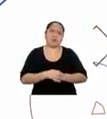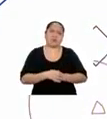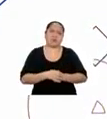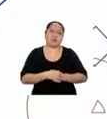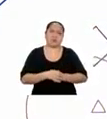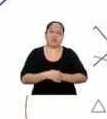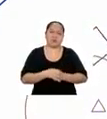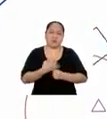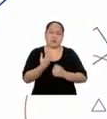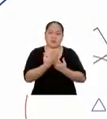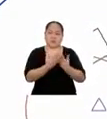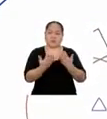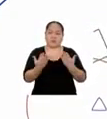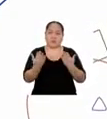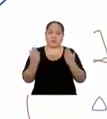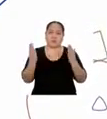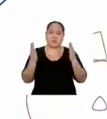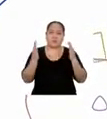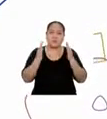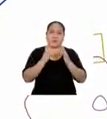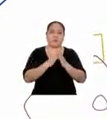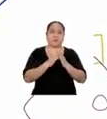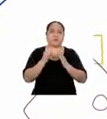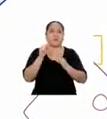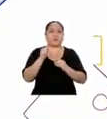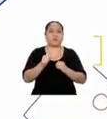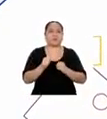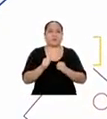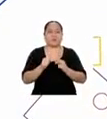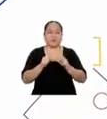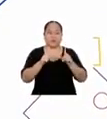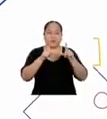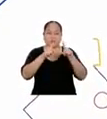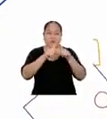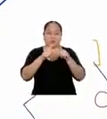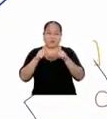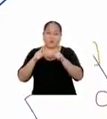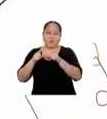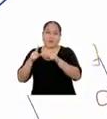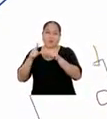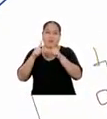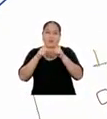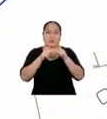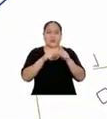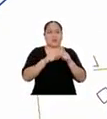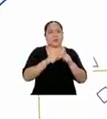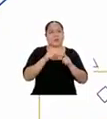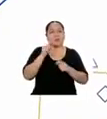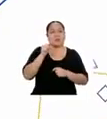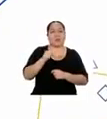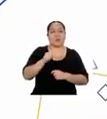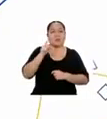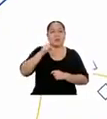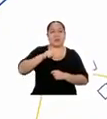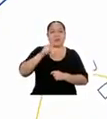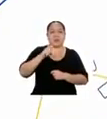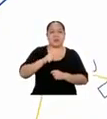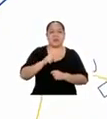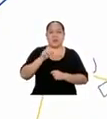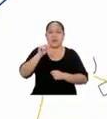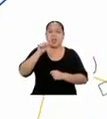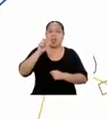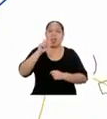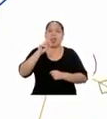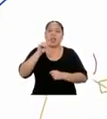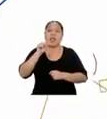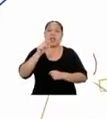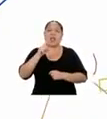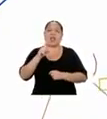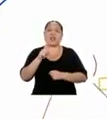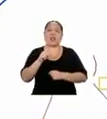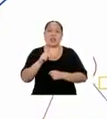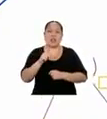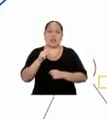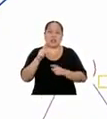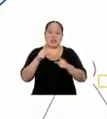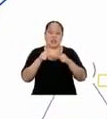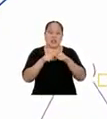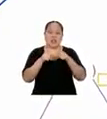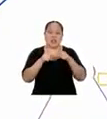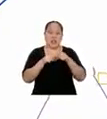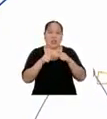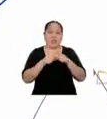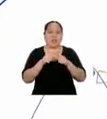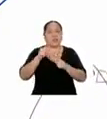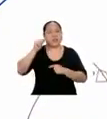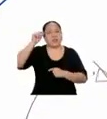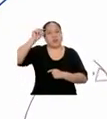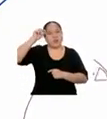las caras laterales de la pirámide están compuestas por triángulos, necesito hallar el área del triángulo. Ah, claro.